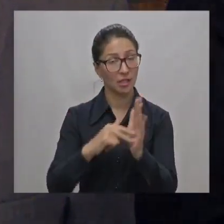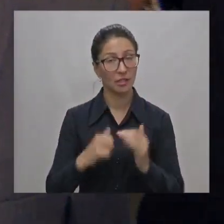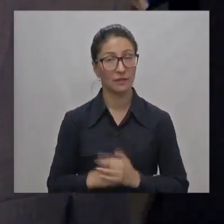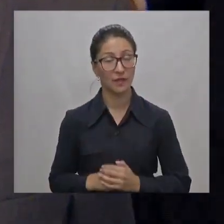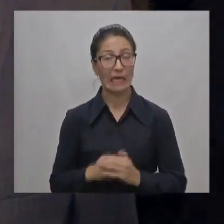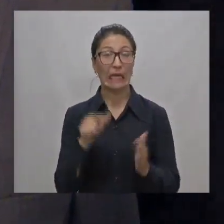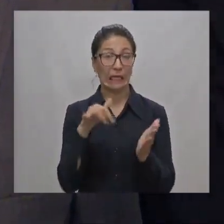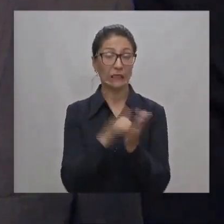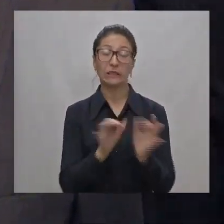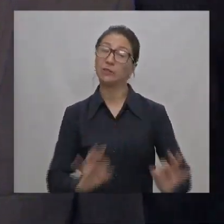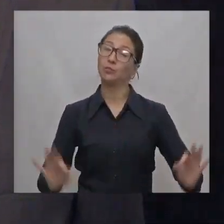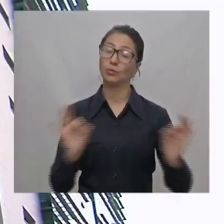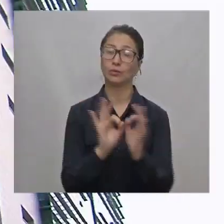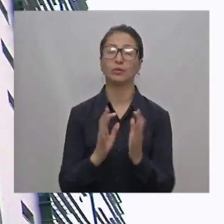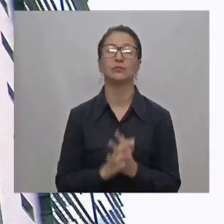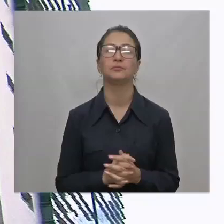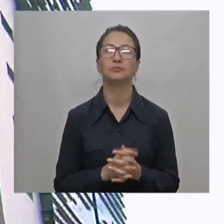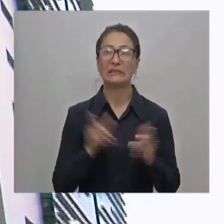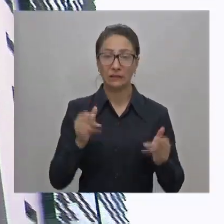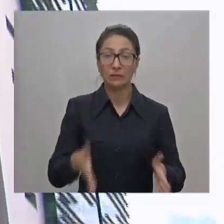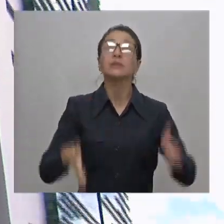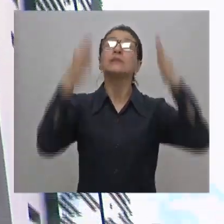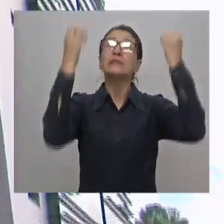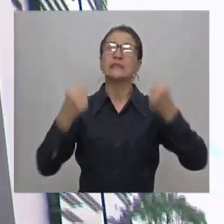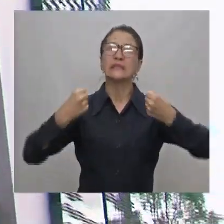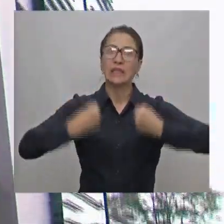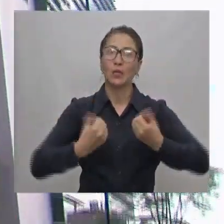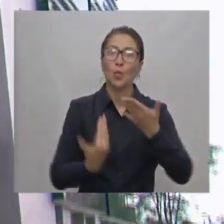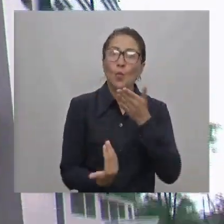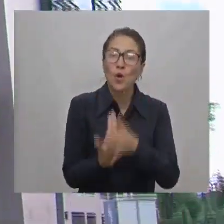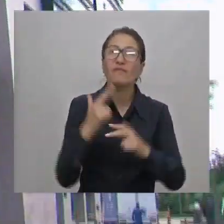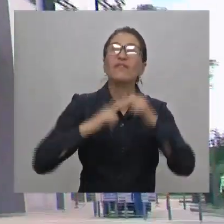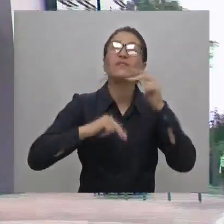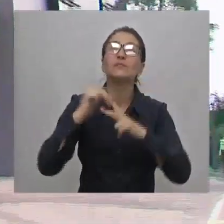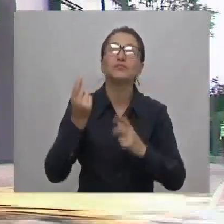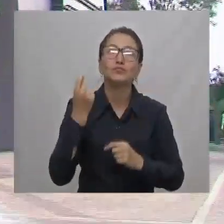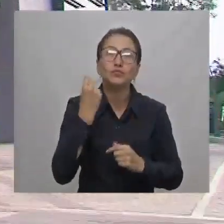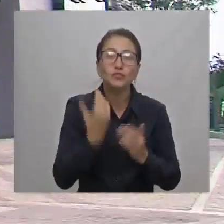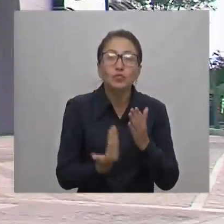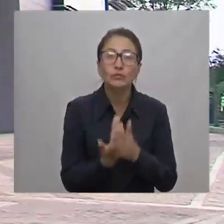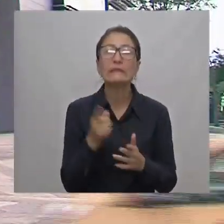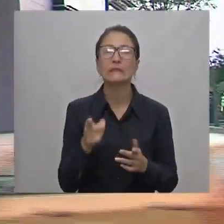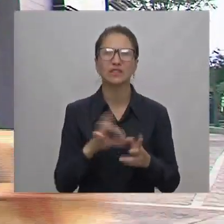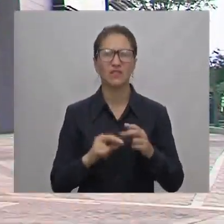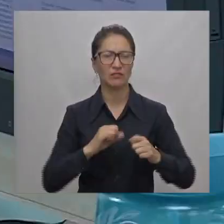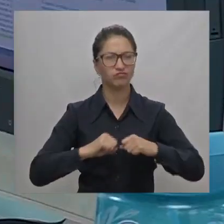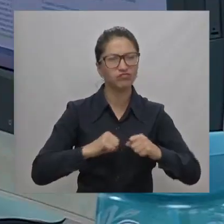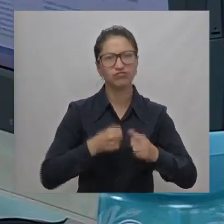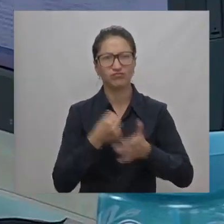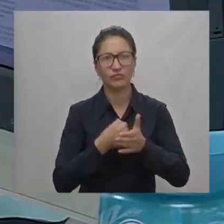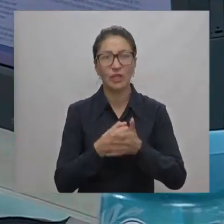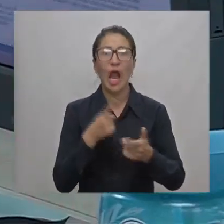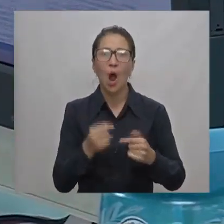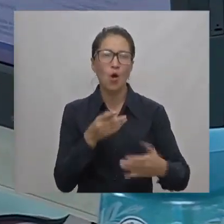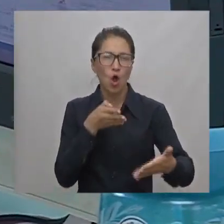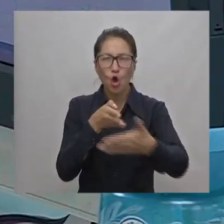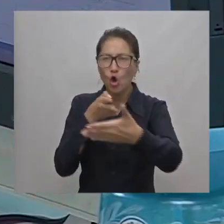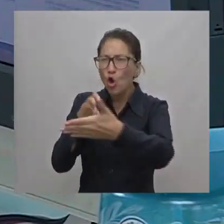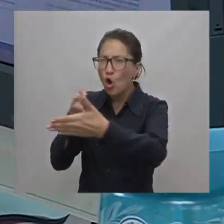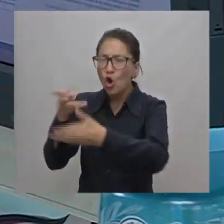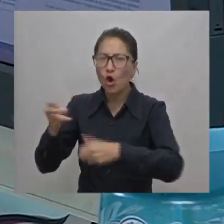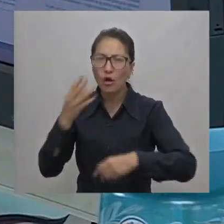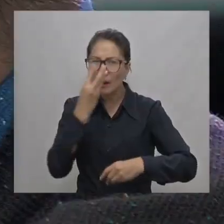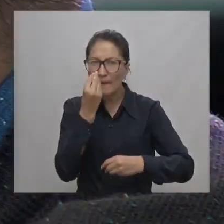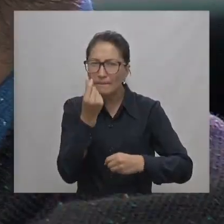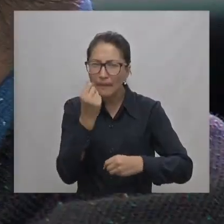es una cosa que debemos preservar. Con su nueva sede, la adaptación a procesos internacionales de auditoría y la lucha frontal contra